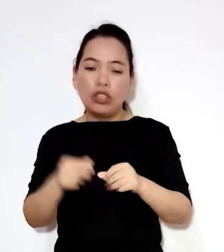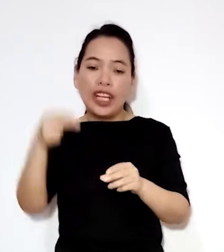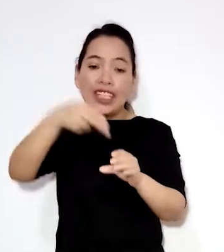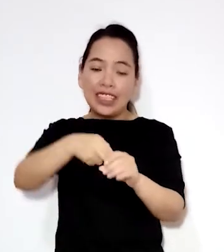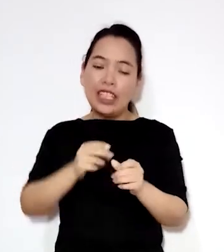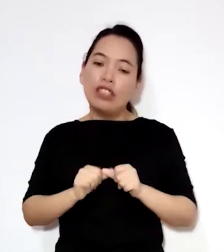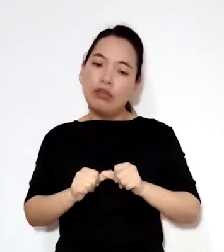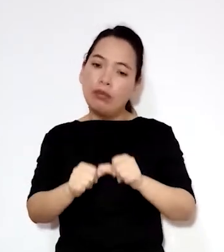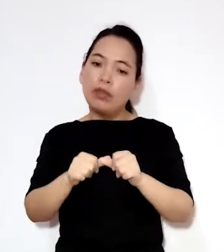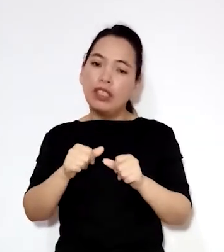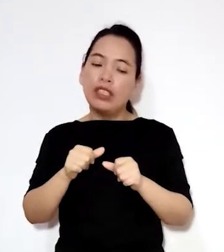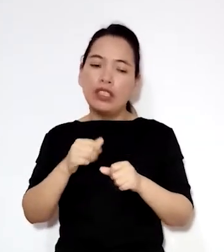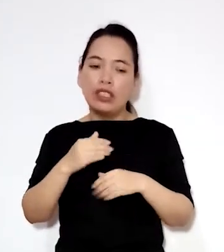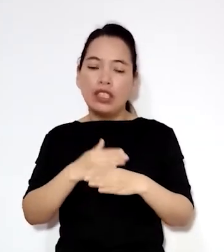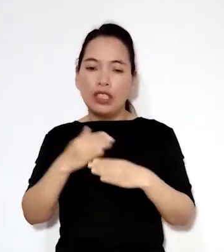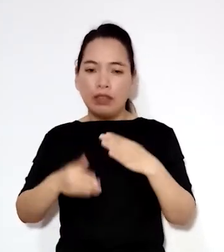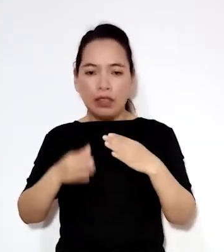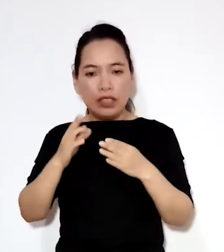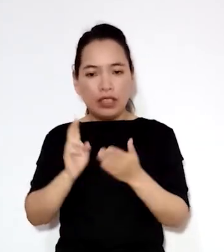trayectoria educativa.